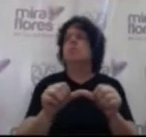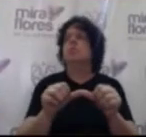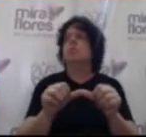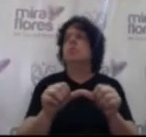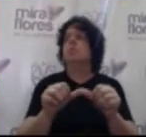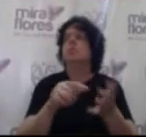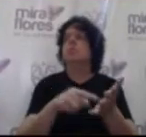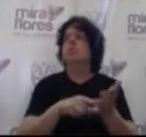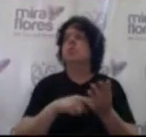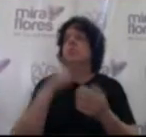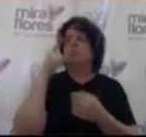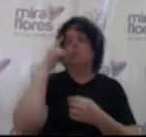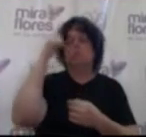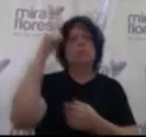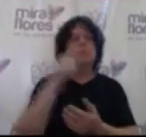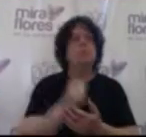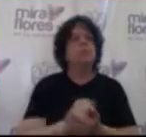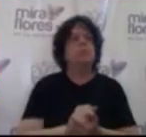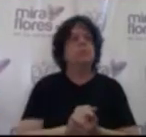día.